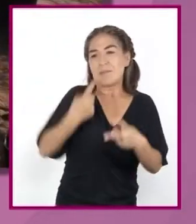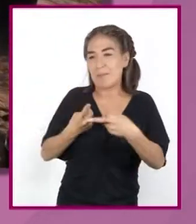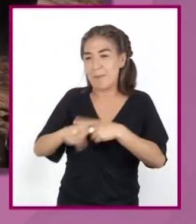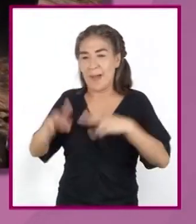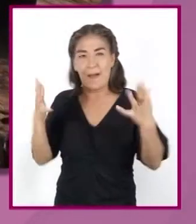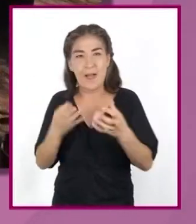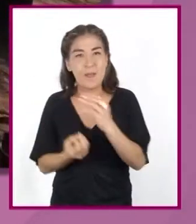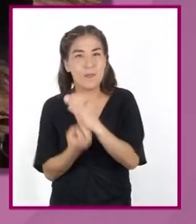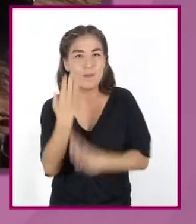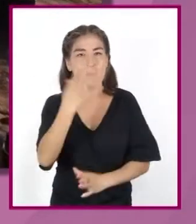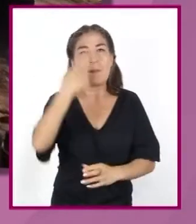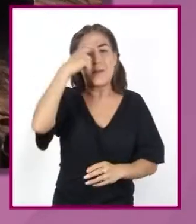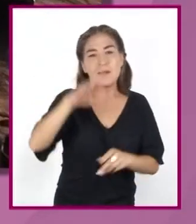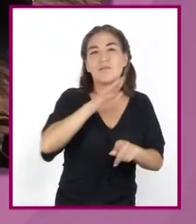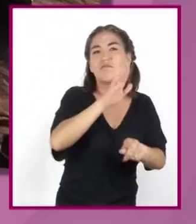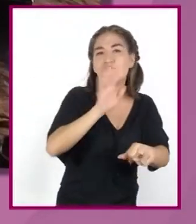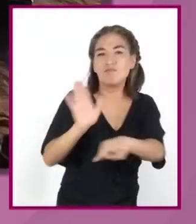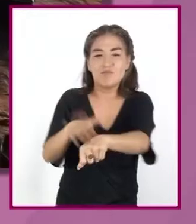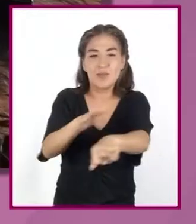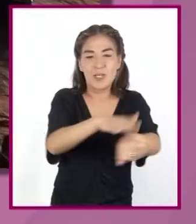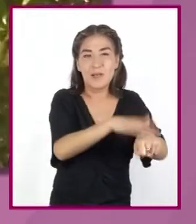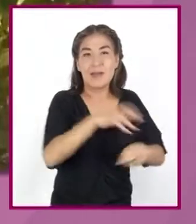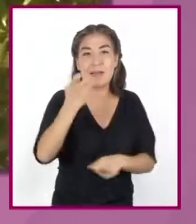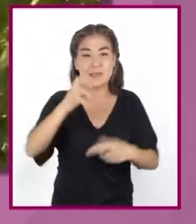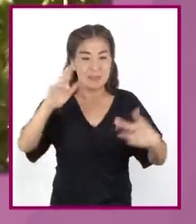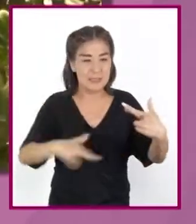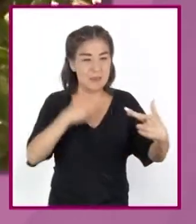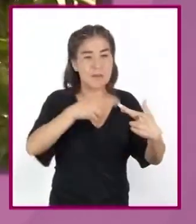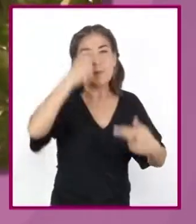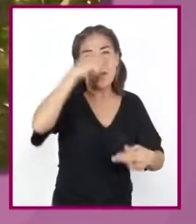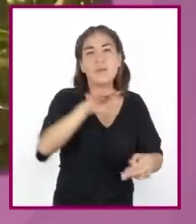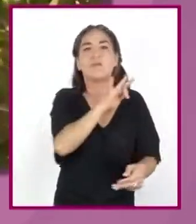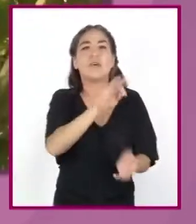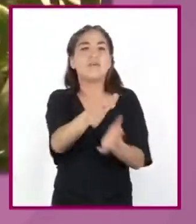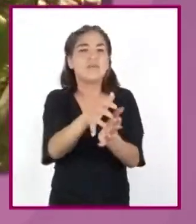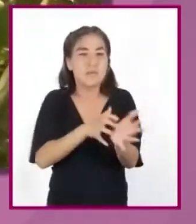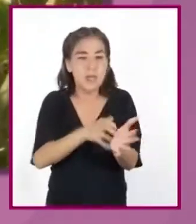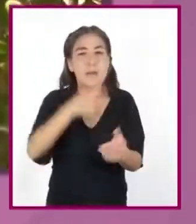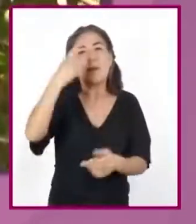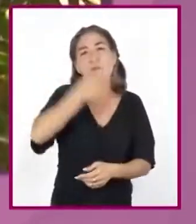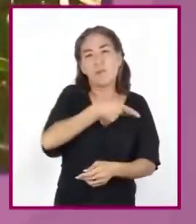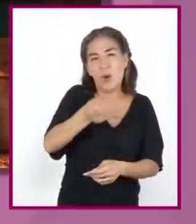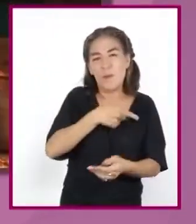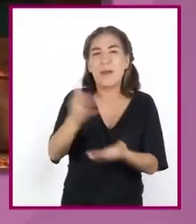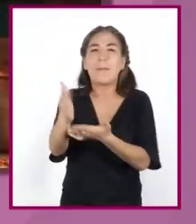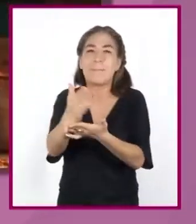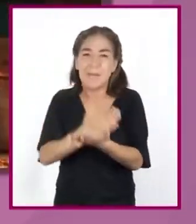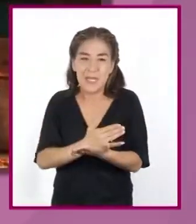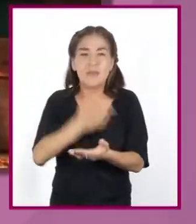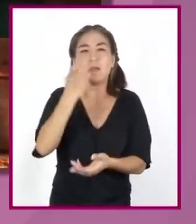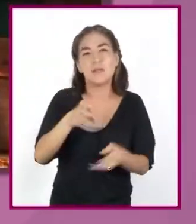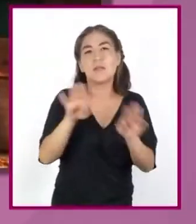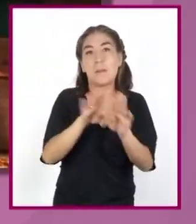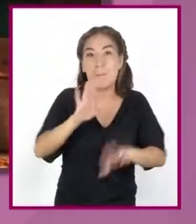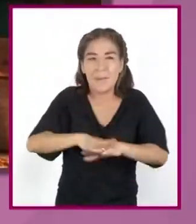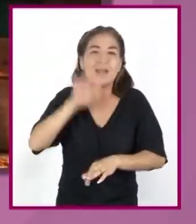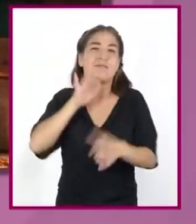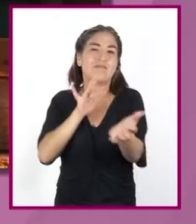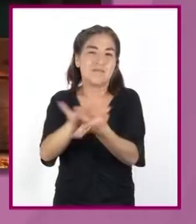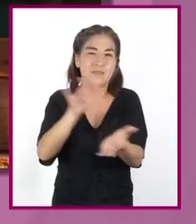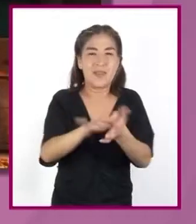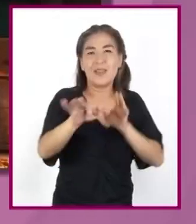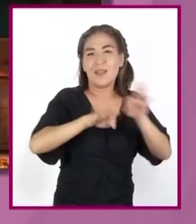lo largo de toda la región alternativas productivas que ayuden a reducir la pobreza y a fortalecer la actividad económica de las